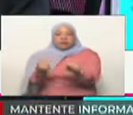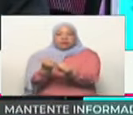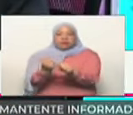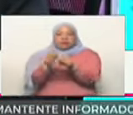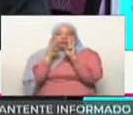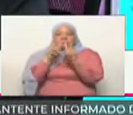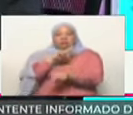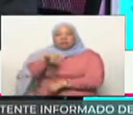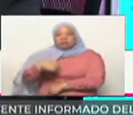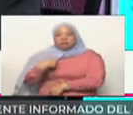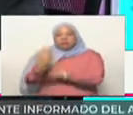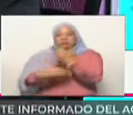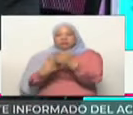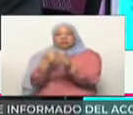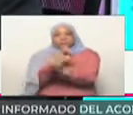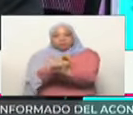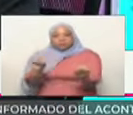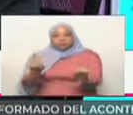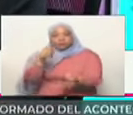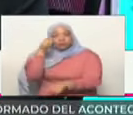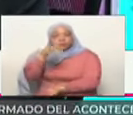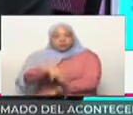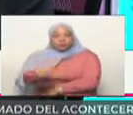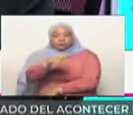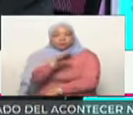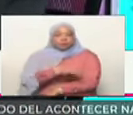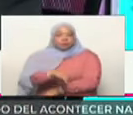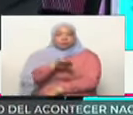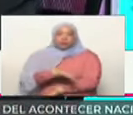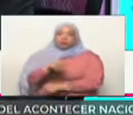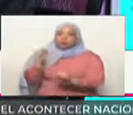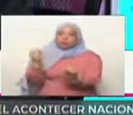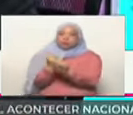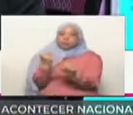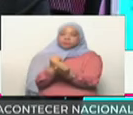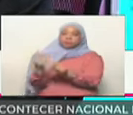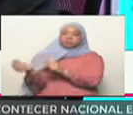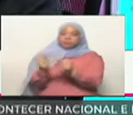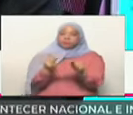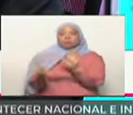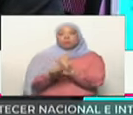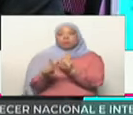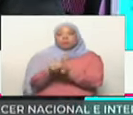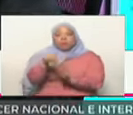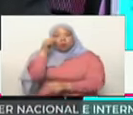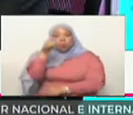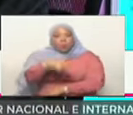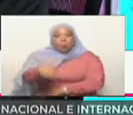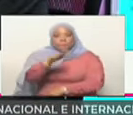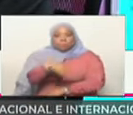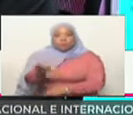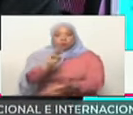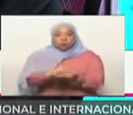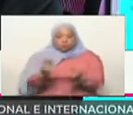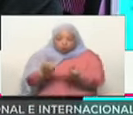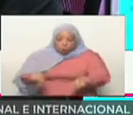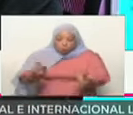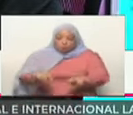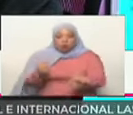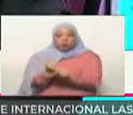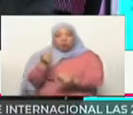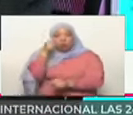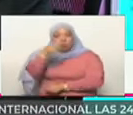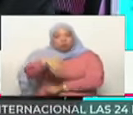visión nuestra, que es la visión democrática, popular, socialista, donde se debaten las leyes con el pueblo, se redactan las leyes con el